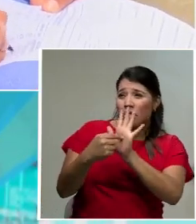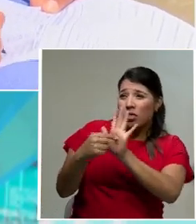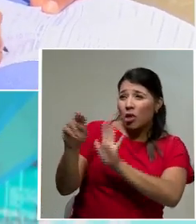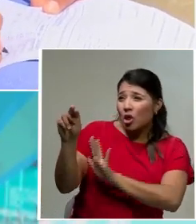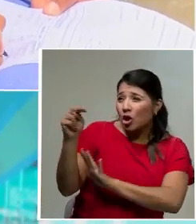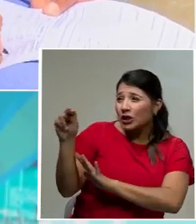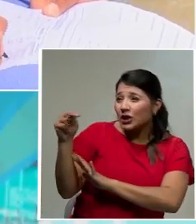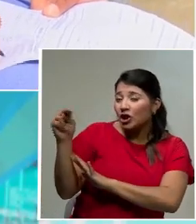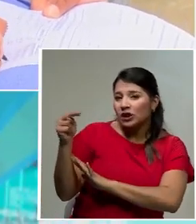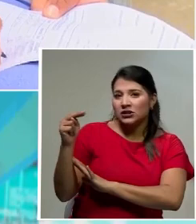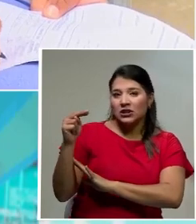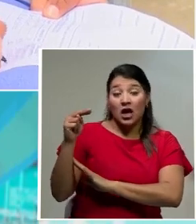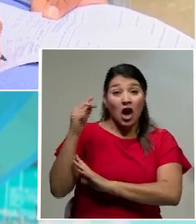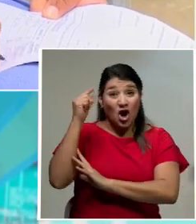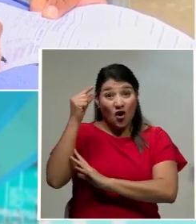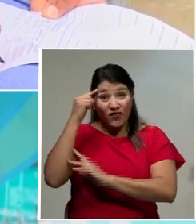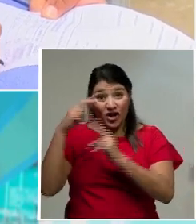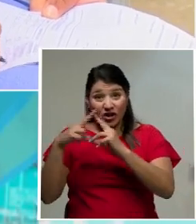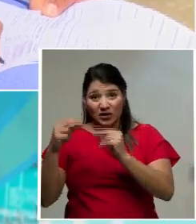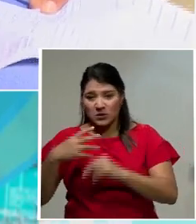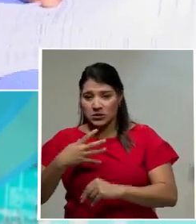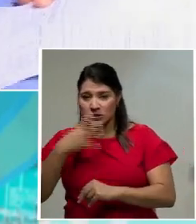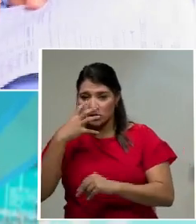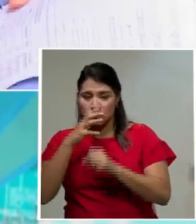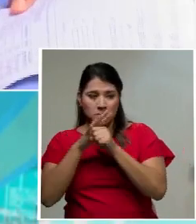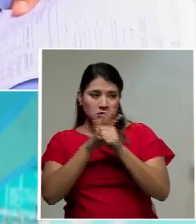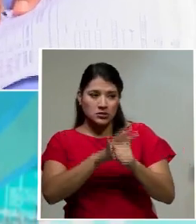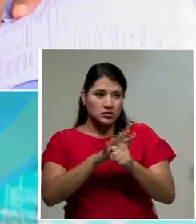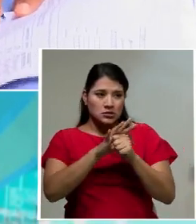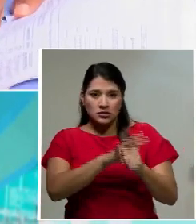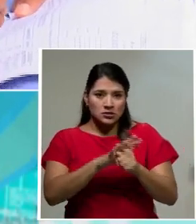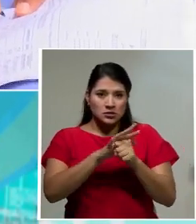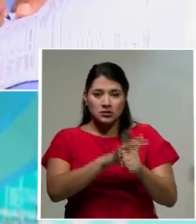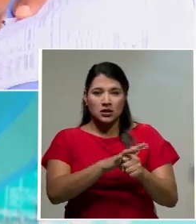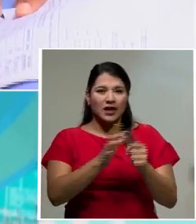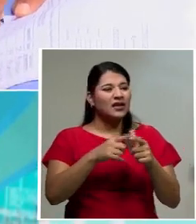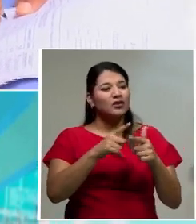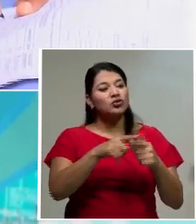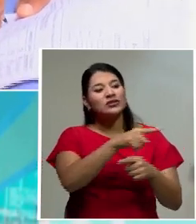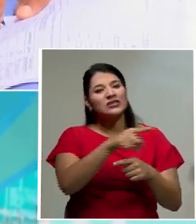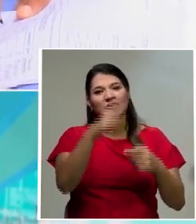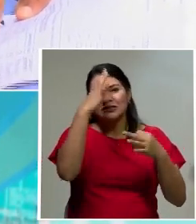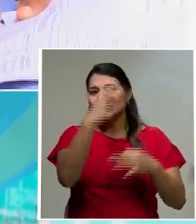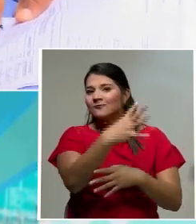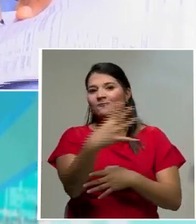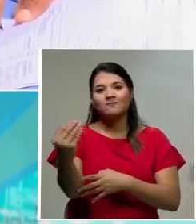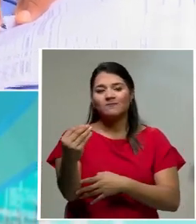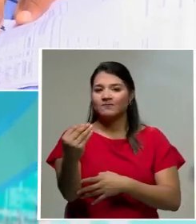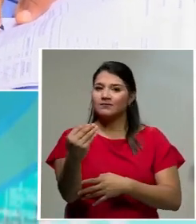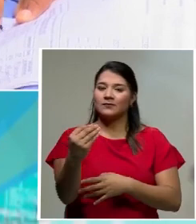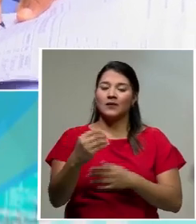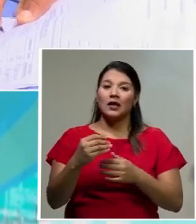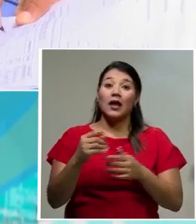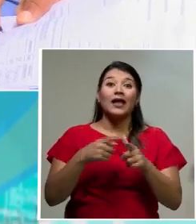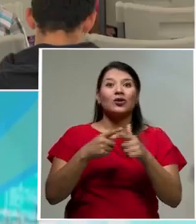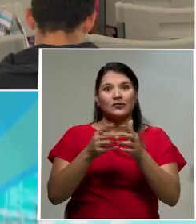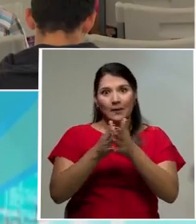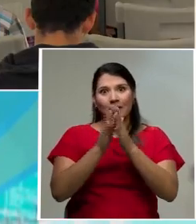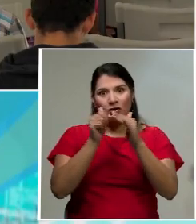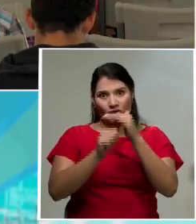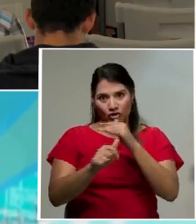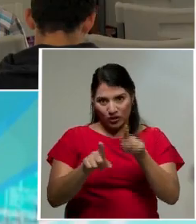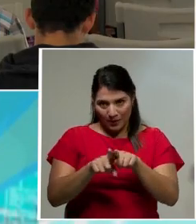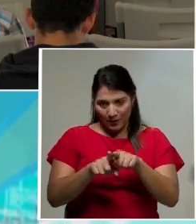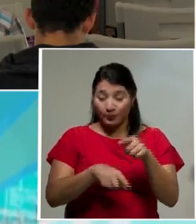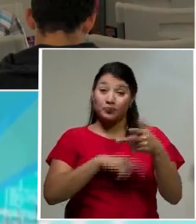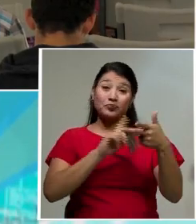netamente informativas, son perseguidos y tienen que tomar la decisión de hoy para mañana a salir. También tenemos otro grupo que